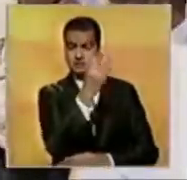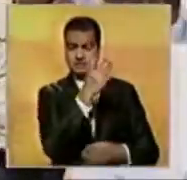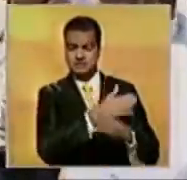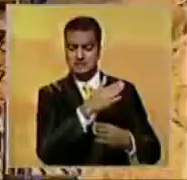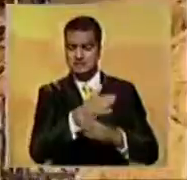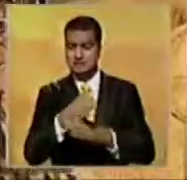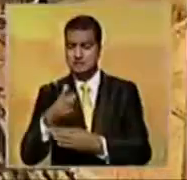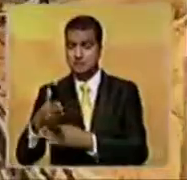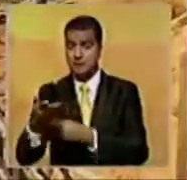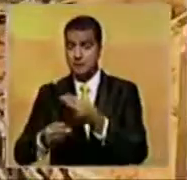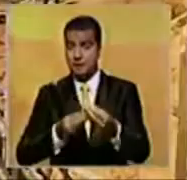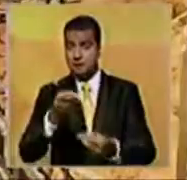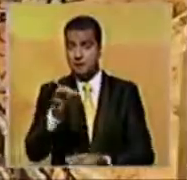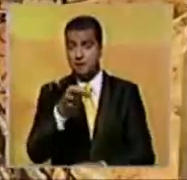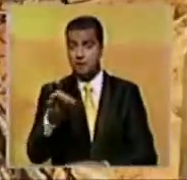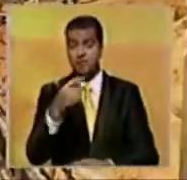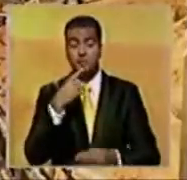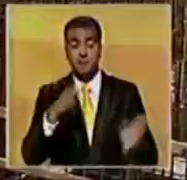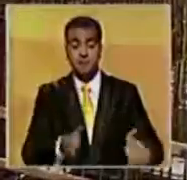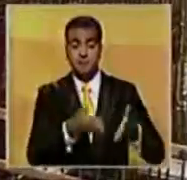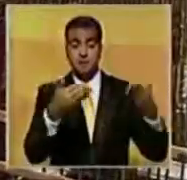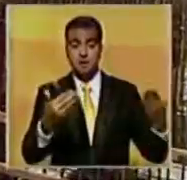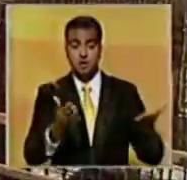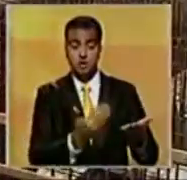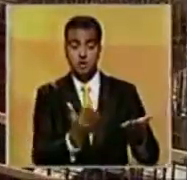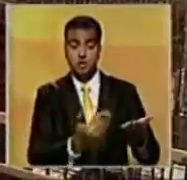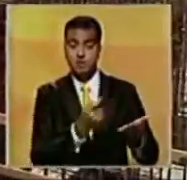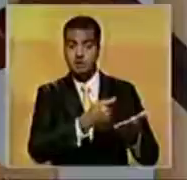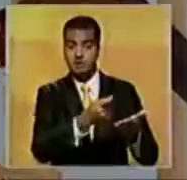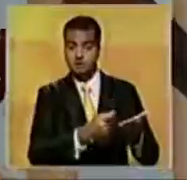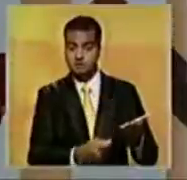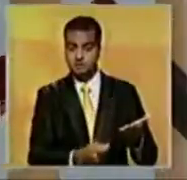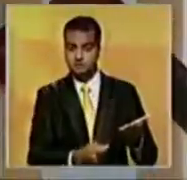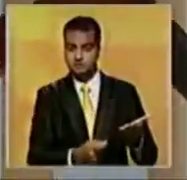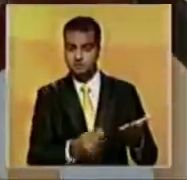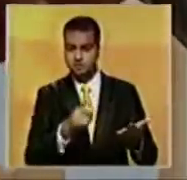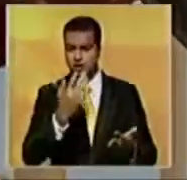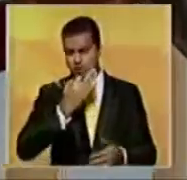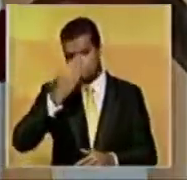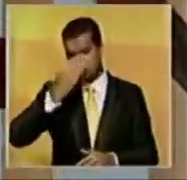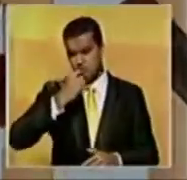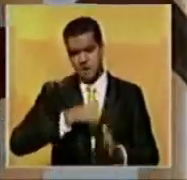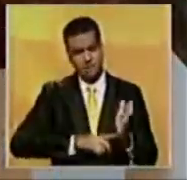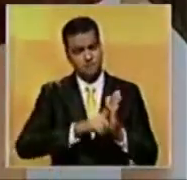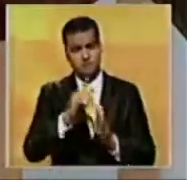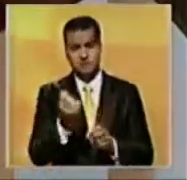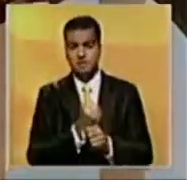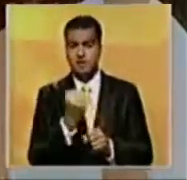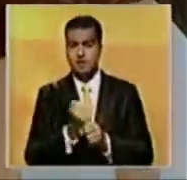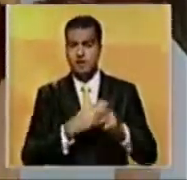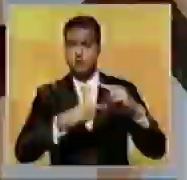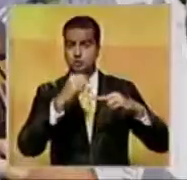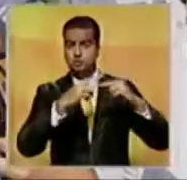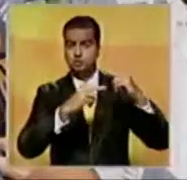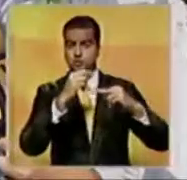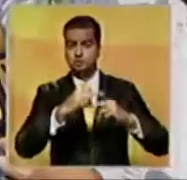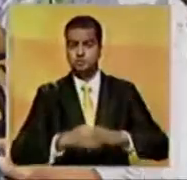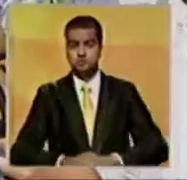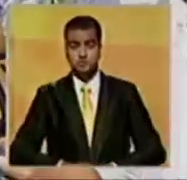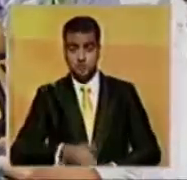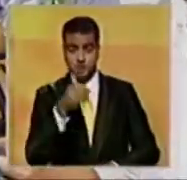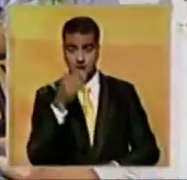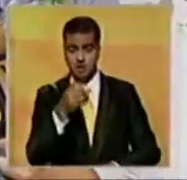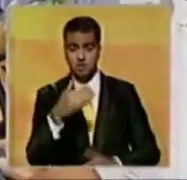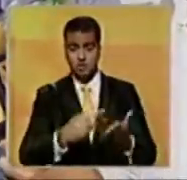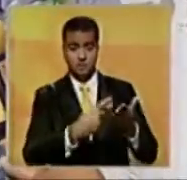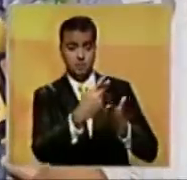además producirán el papel para periódicos, libros y revistas. Allí constató el avance de las obras de construcción. Este es un